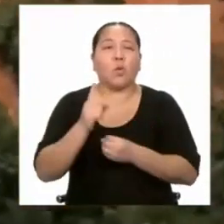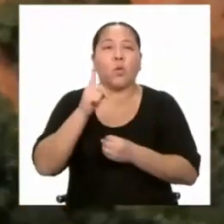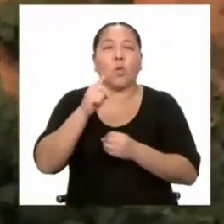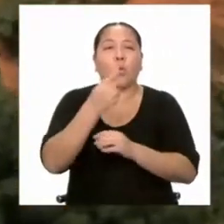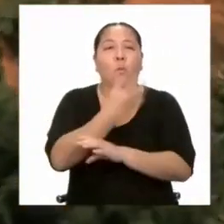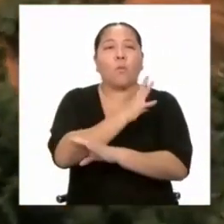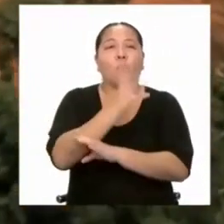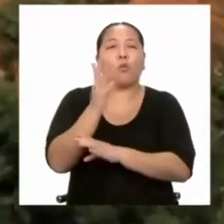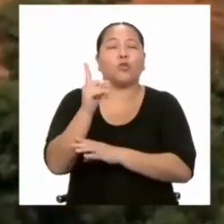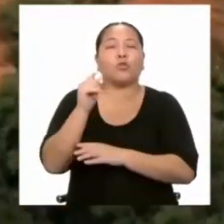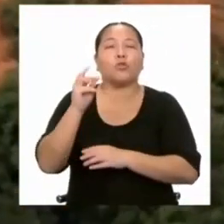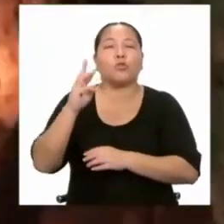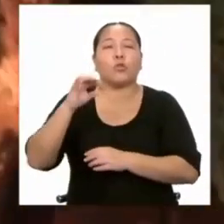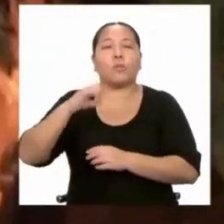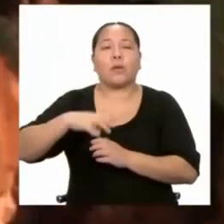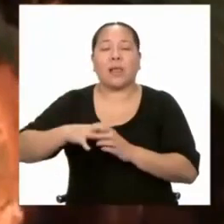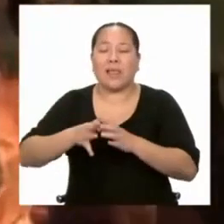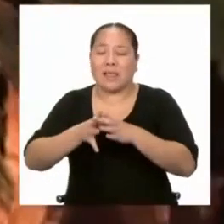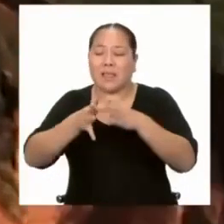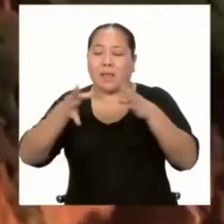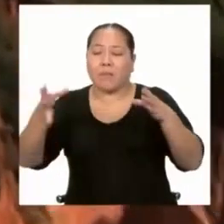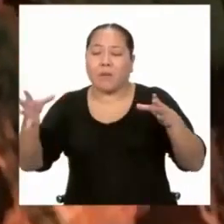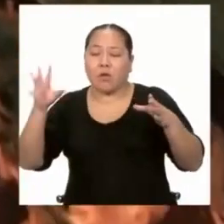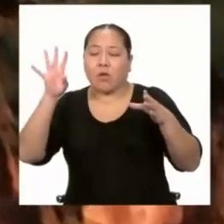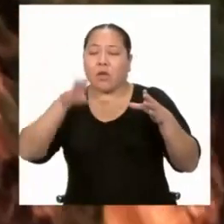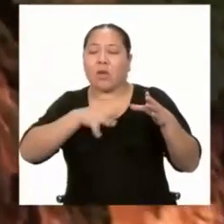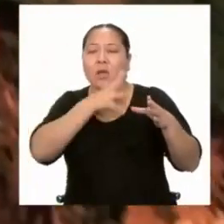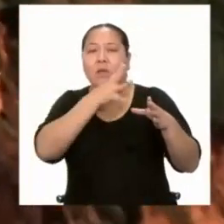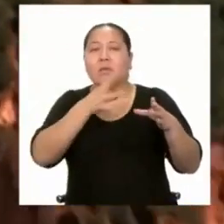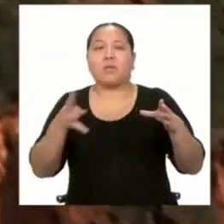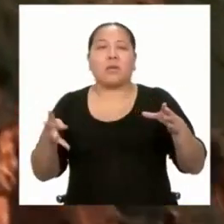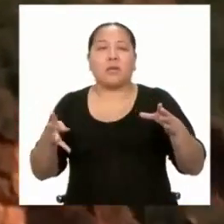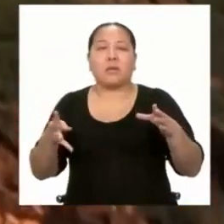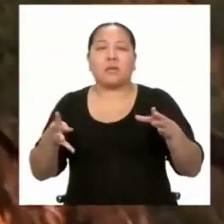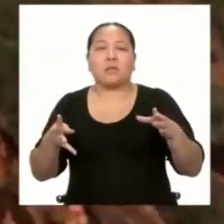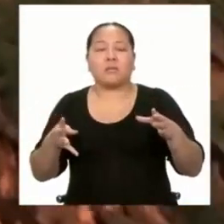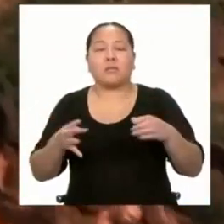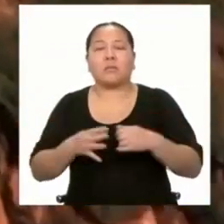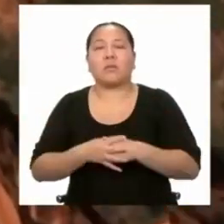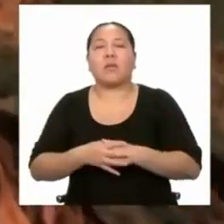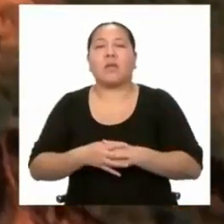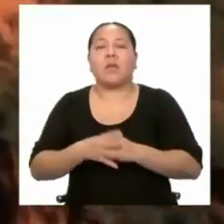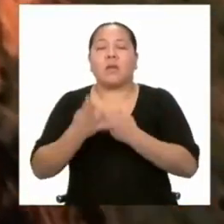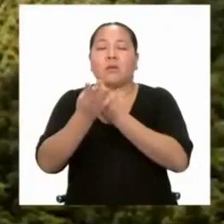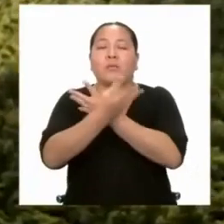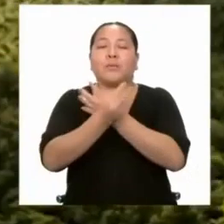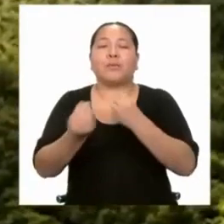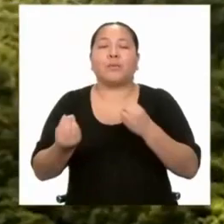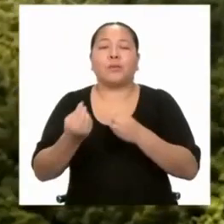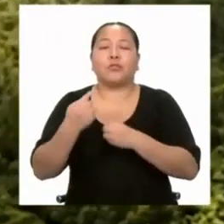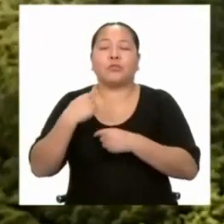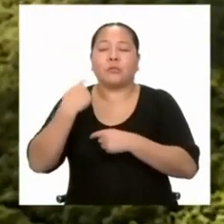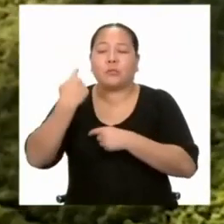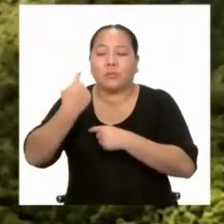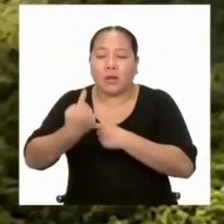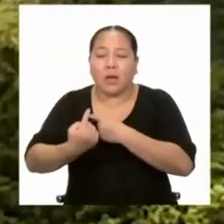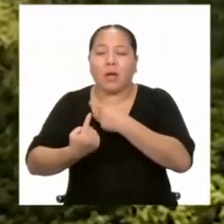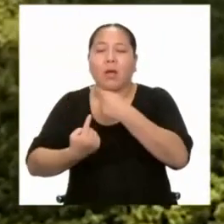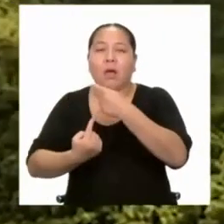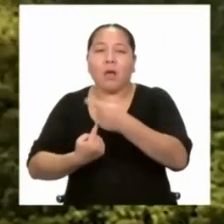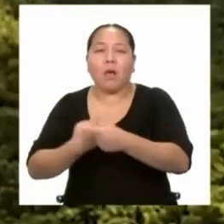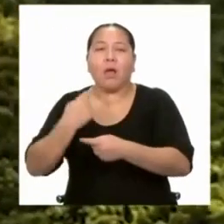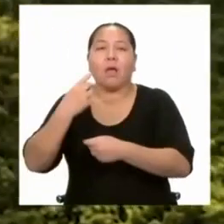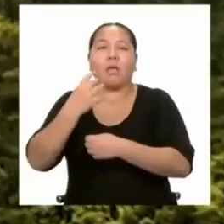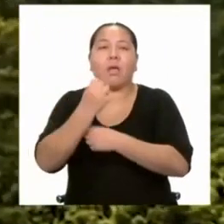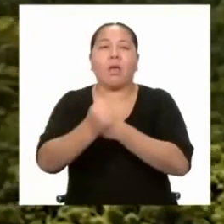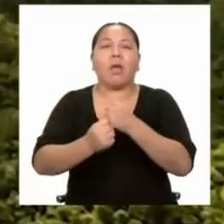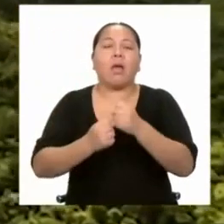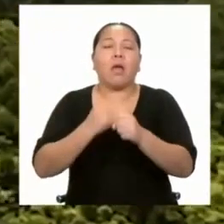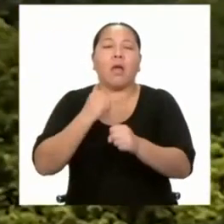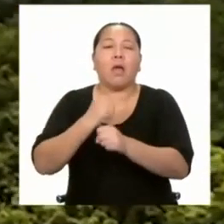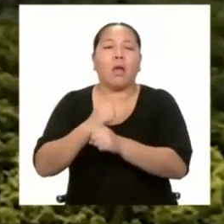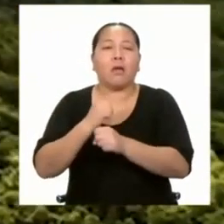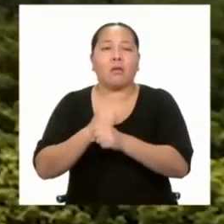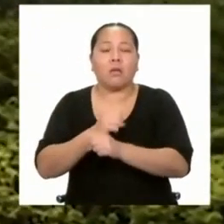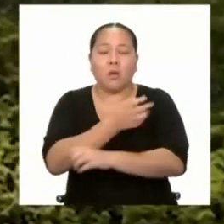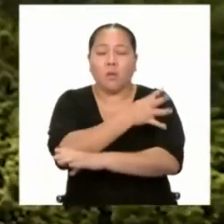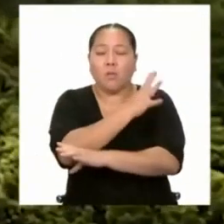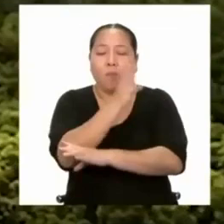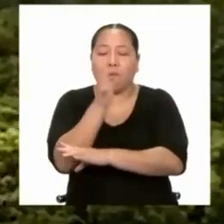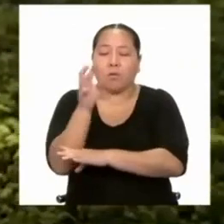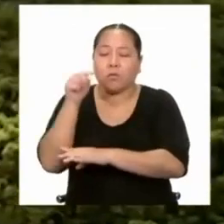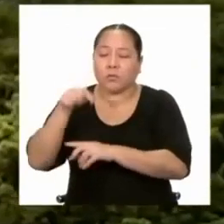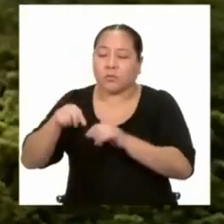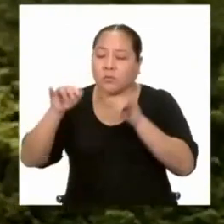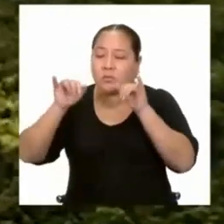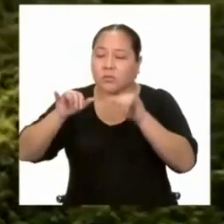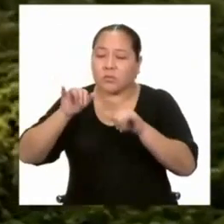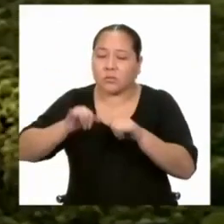del tamaño de Inglaterra desaparece cada año. Así que el valor de los bosques en pie solo se